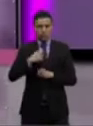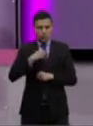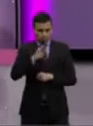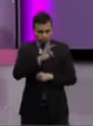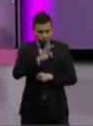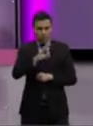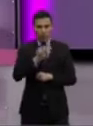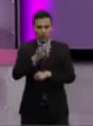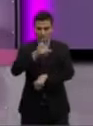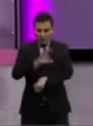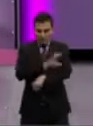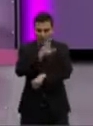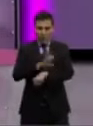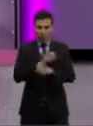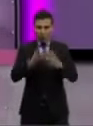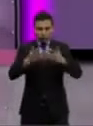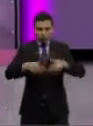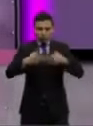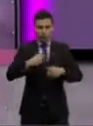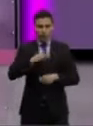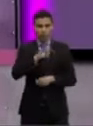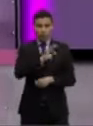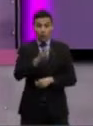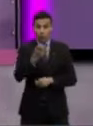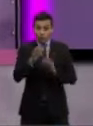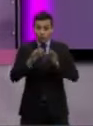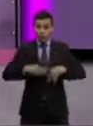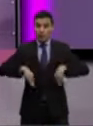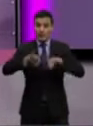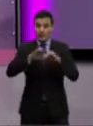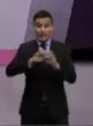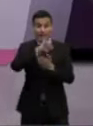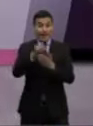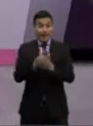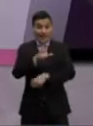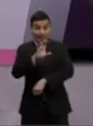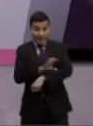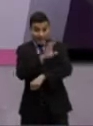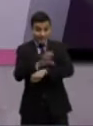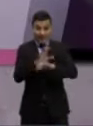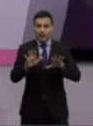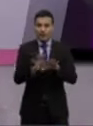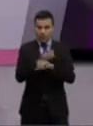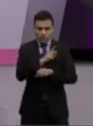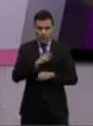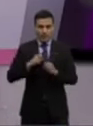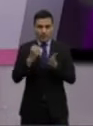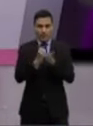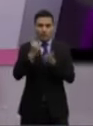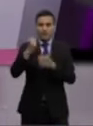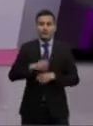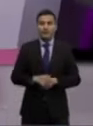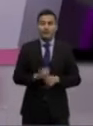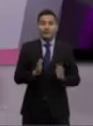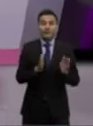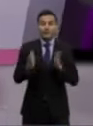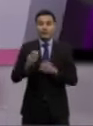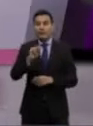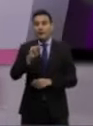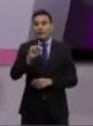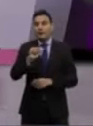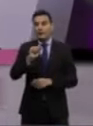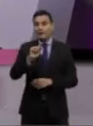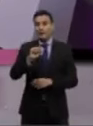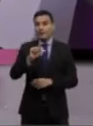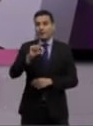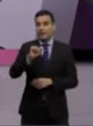eso es importante también que se apruebe la reforma eléctrica. Natalia. Bien, se están atendiendo